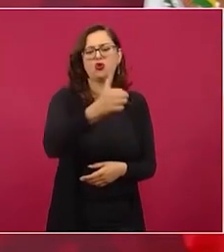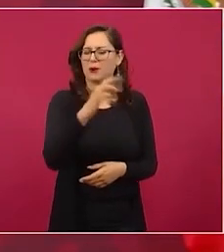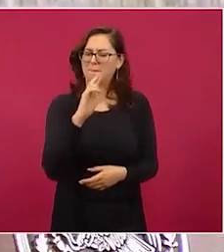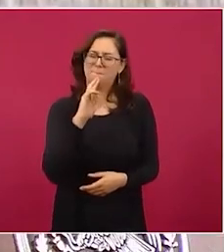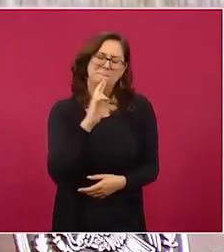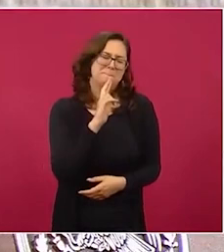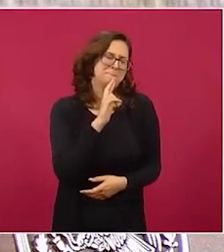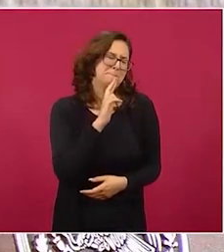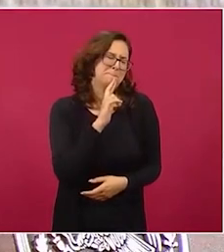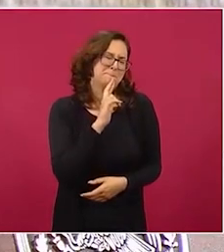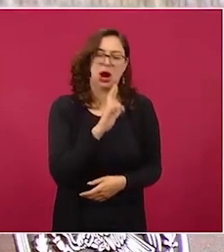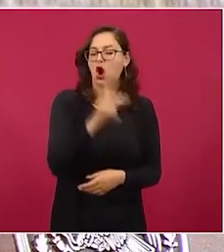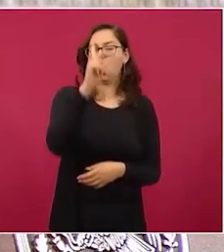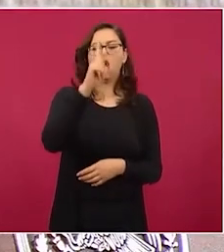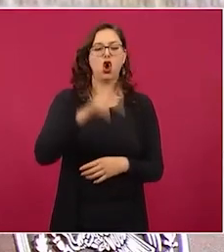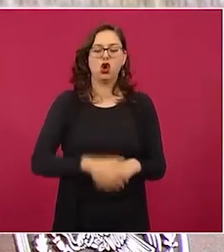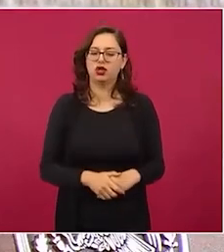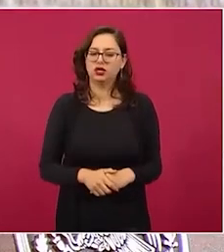Juan Rodríguez,